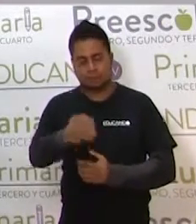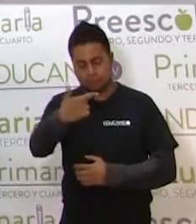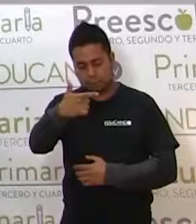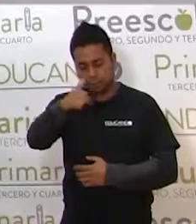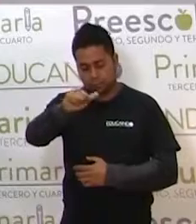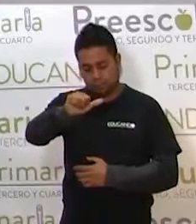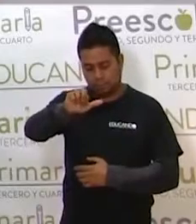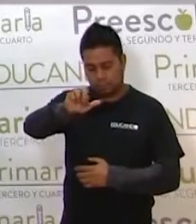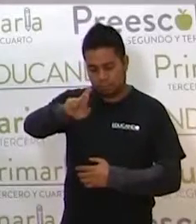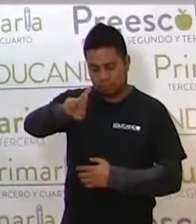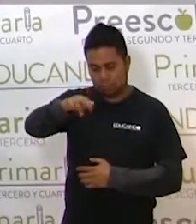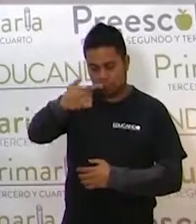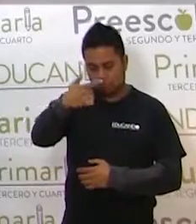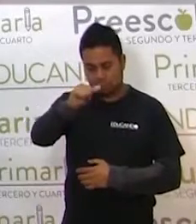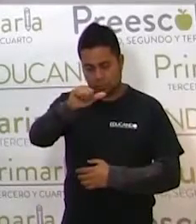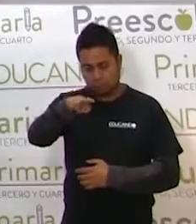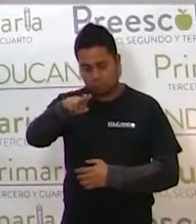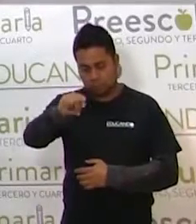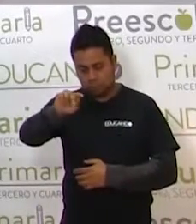garganta